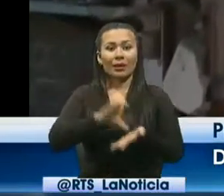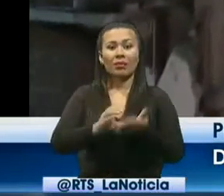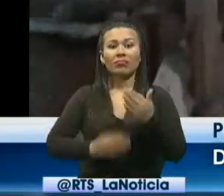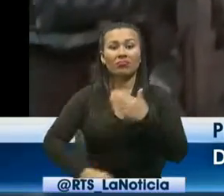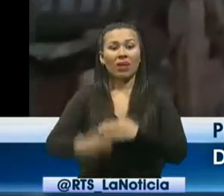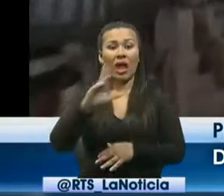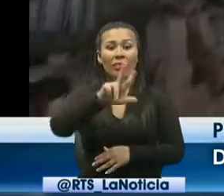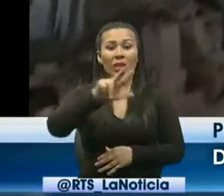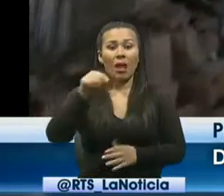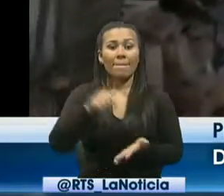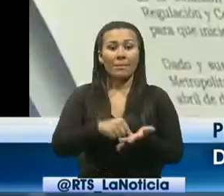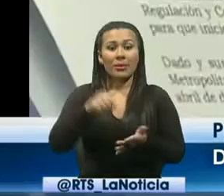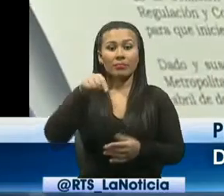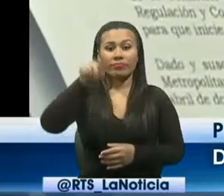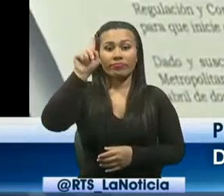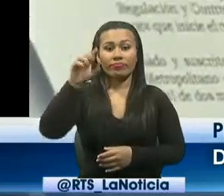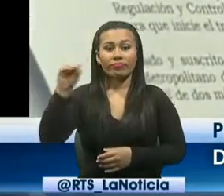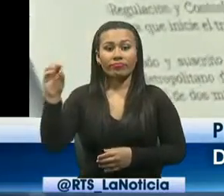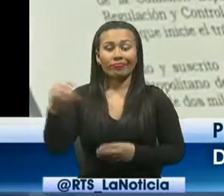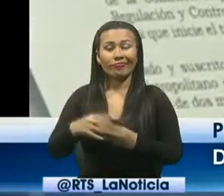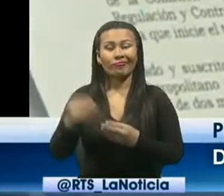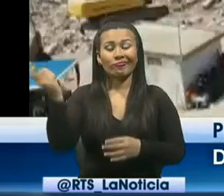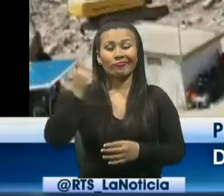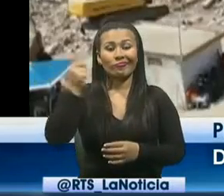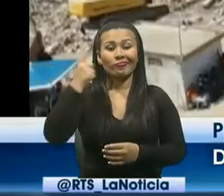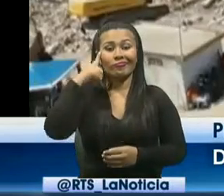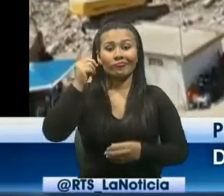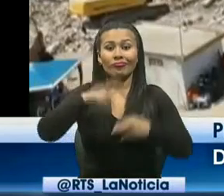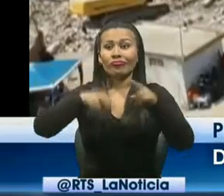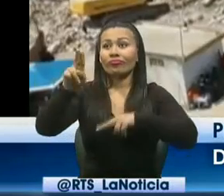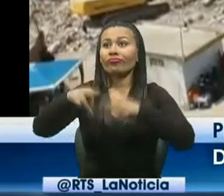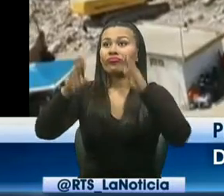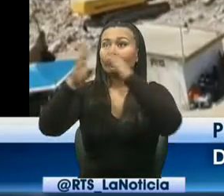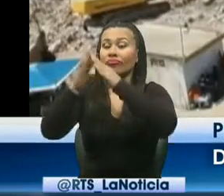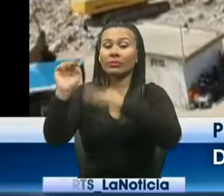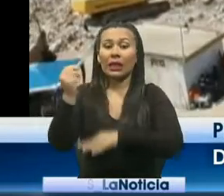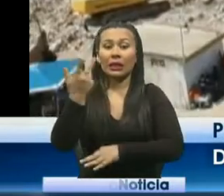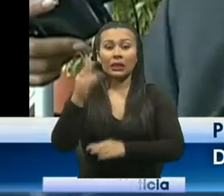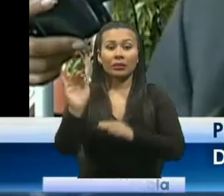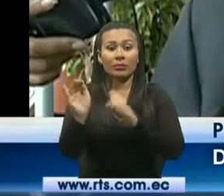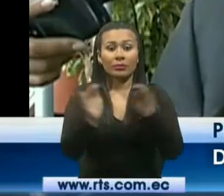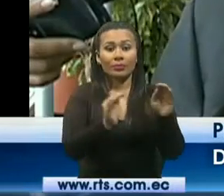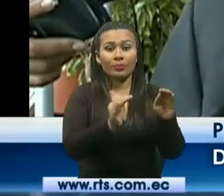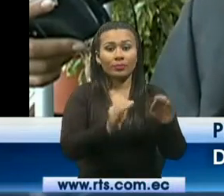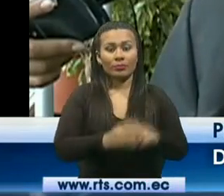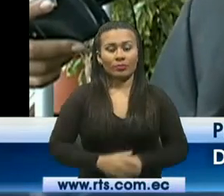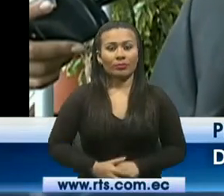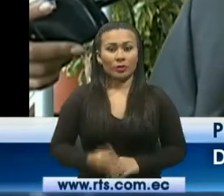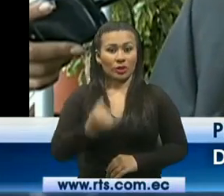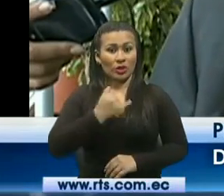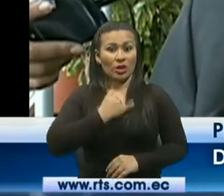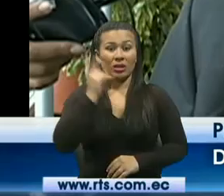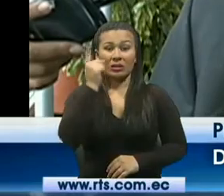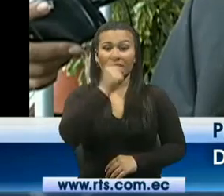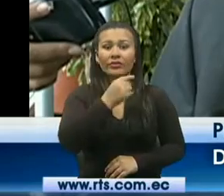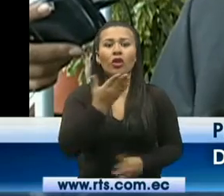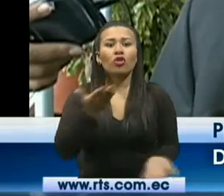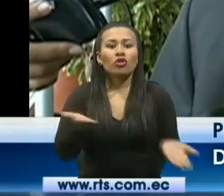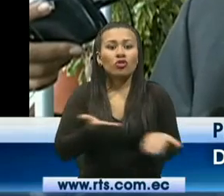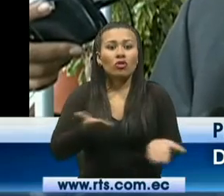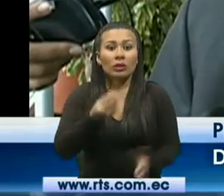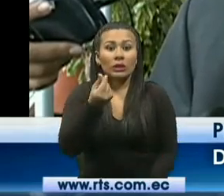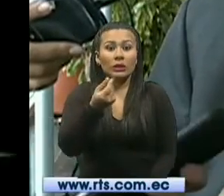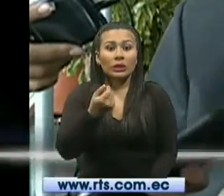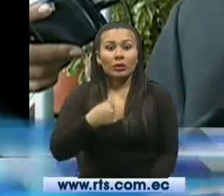los $3,000 millones. Con este proyecto tan solo se cubre una tercera parte. Yo le veo complicada la reconstrucción de Manabí